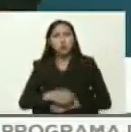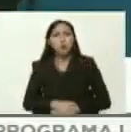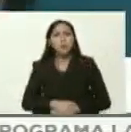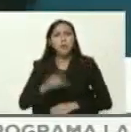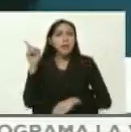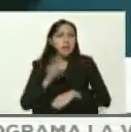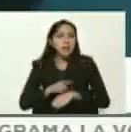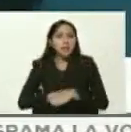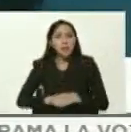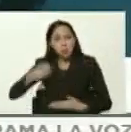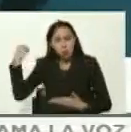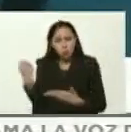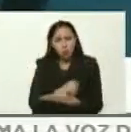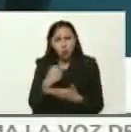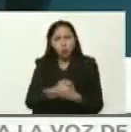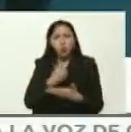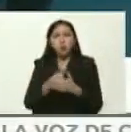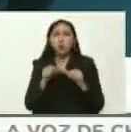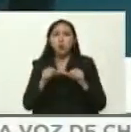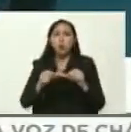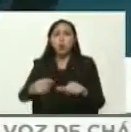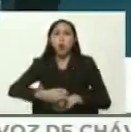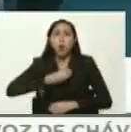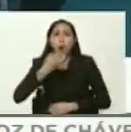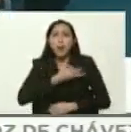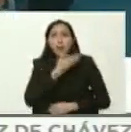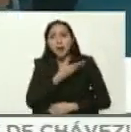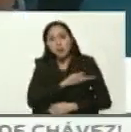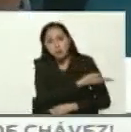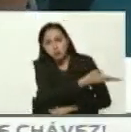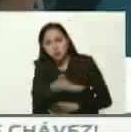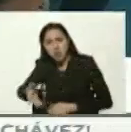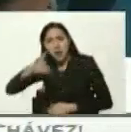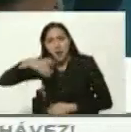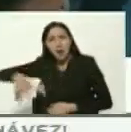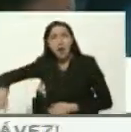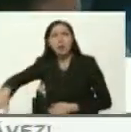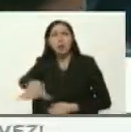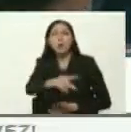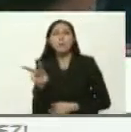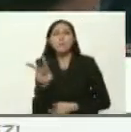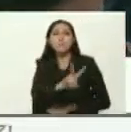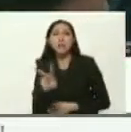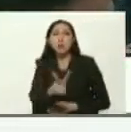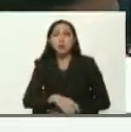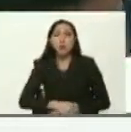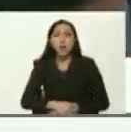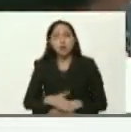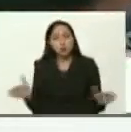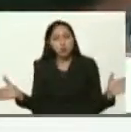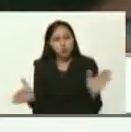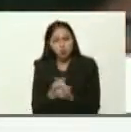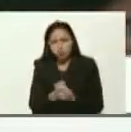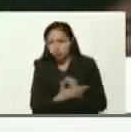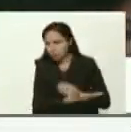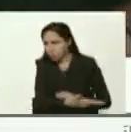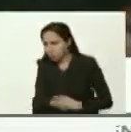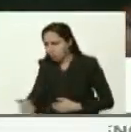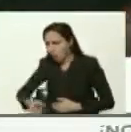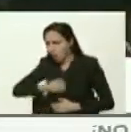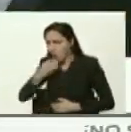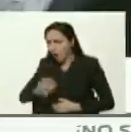tiempos de batalla permanente. Buenas tardes a toda Venezuela. Buenas tardes, compañeros, compañeras,